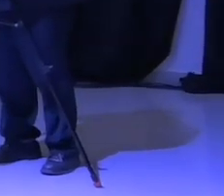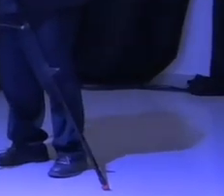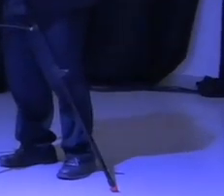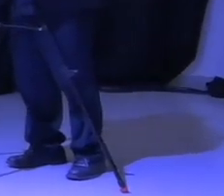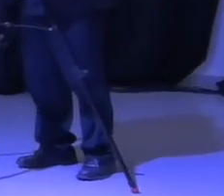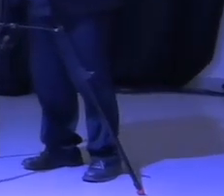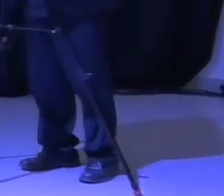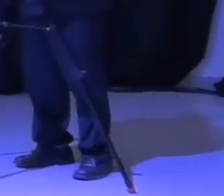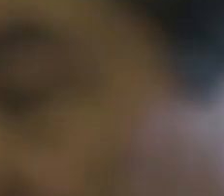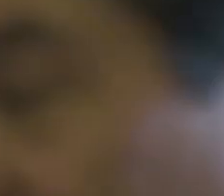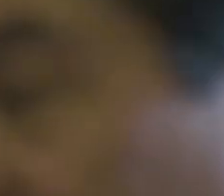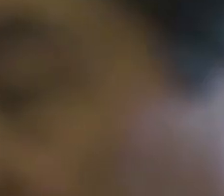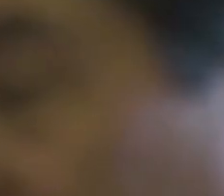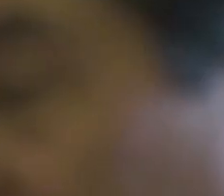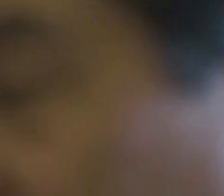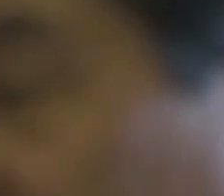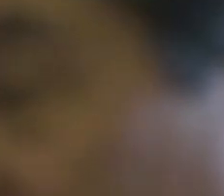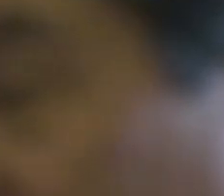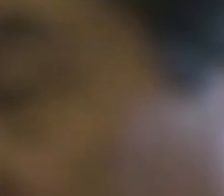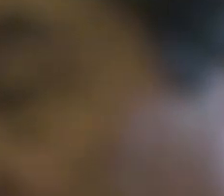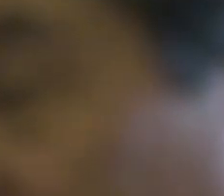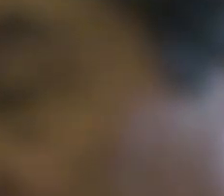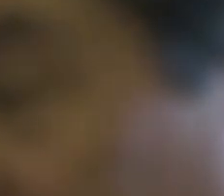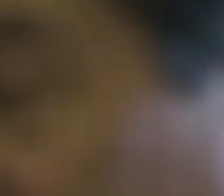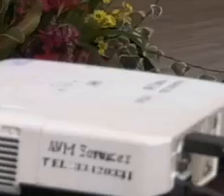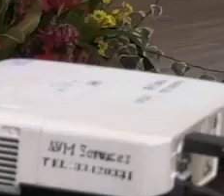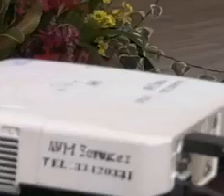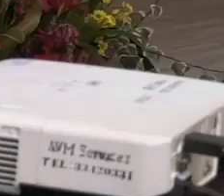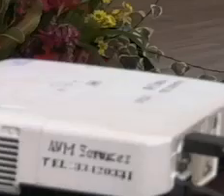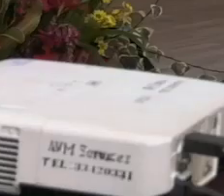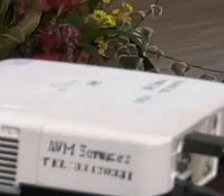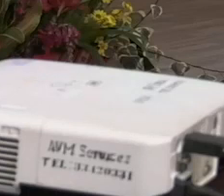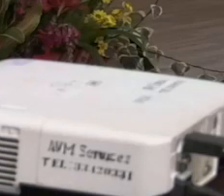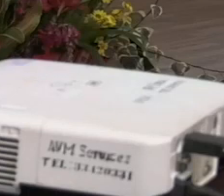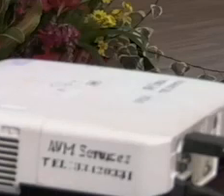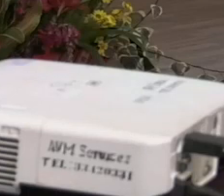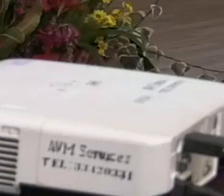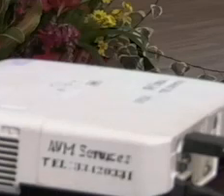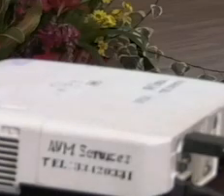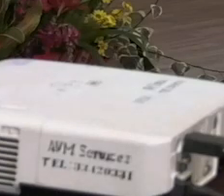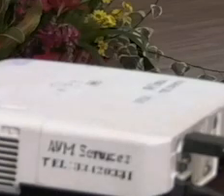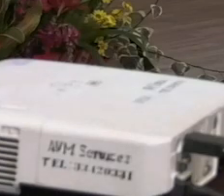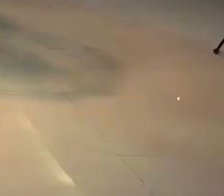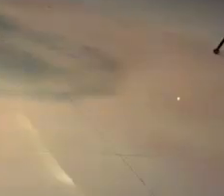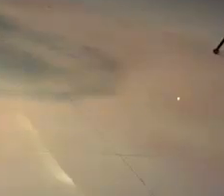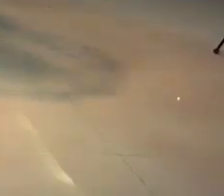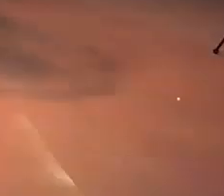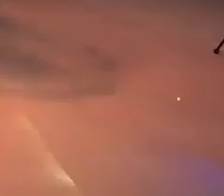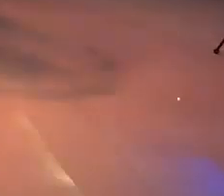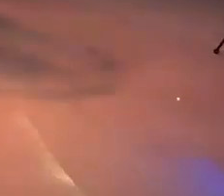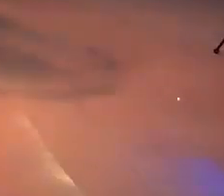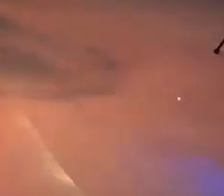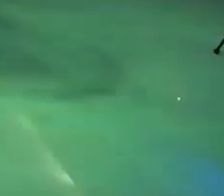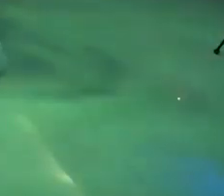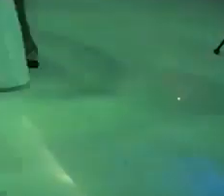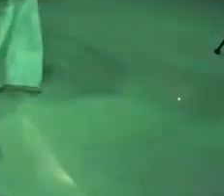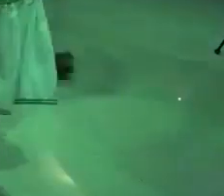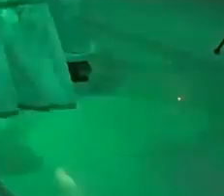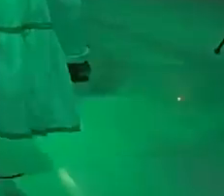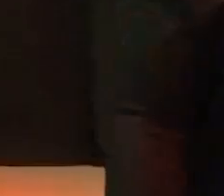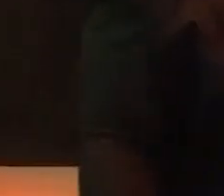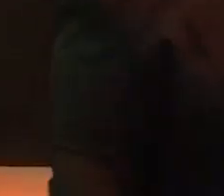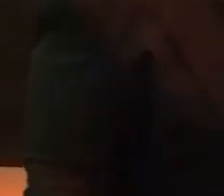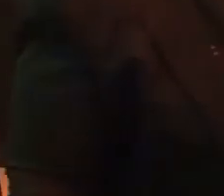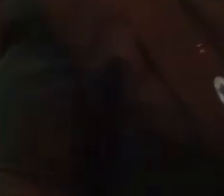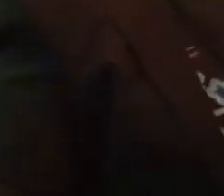retornen a sus países, puedan encontrar, obviamente, siempre en su memoria, un momento agradable, pero además productivo y constructivo en